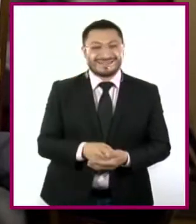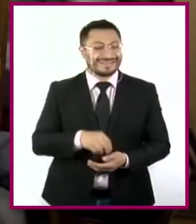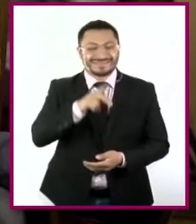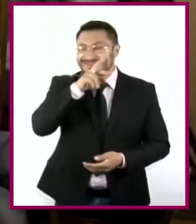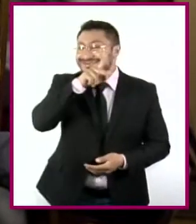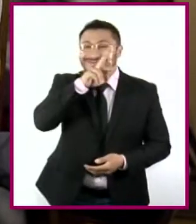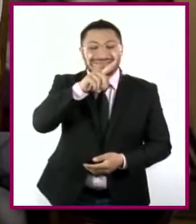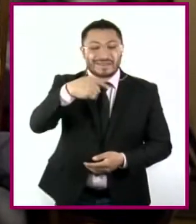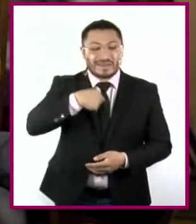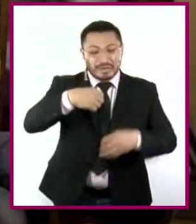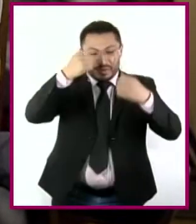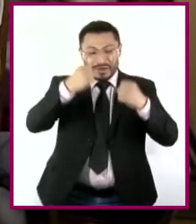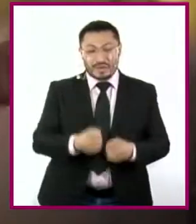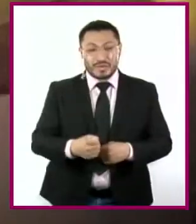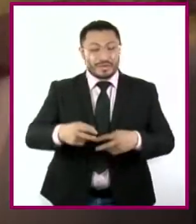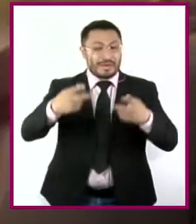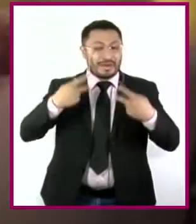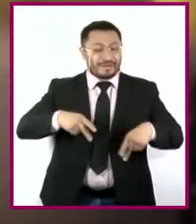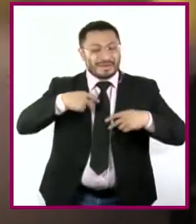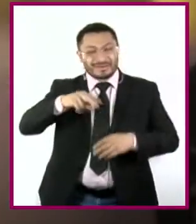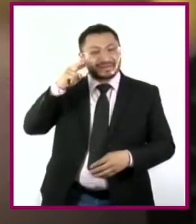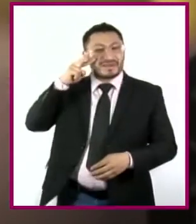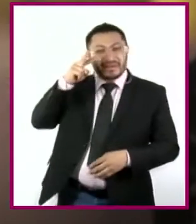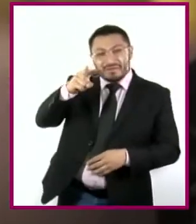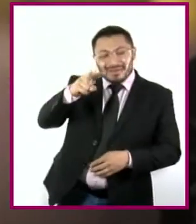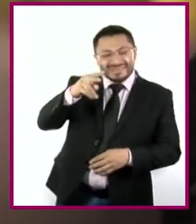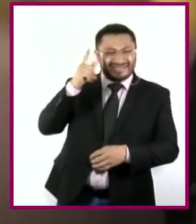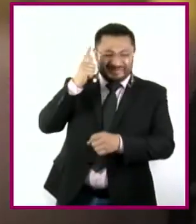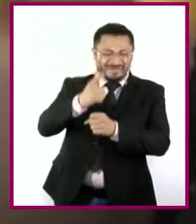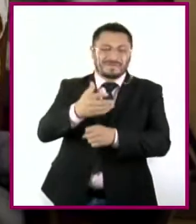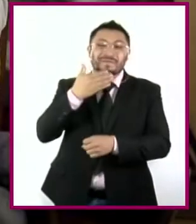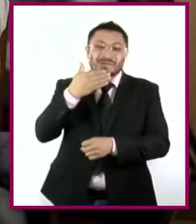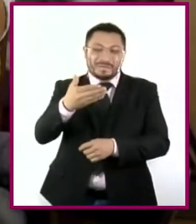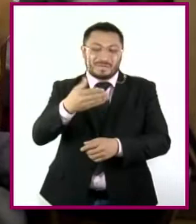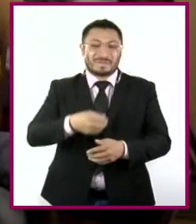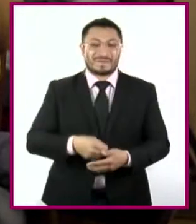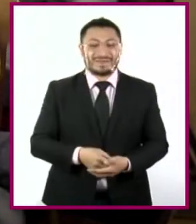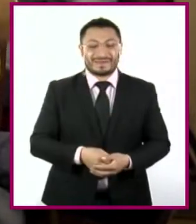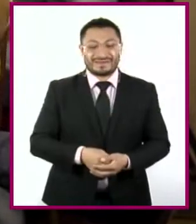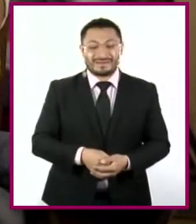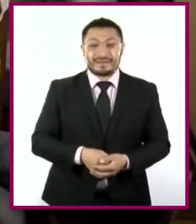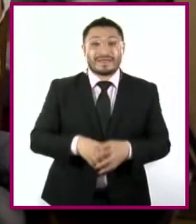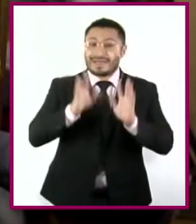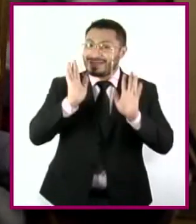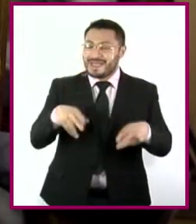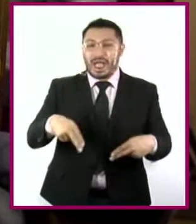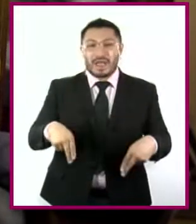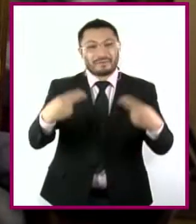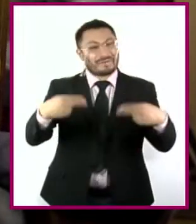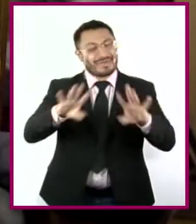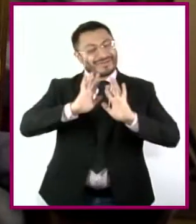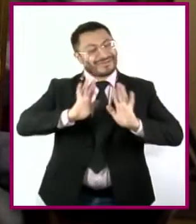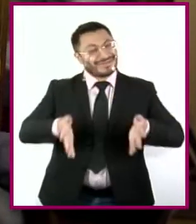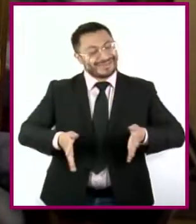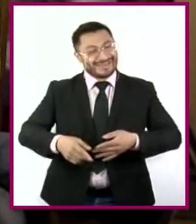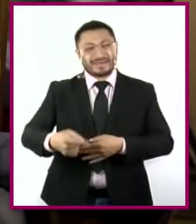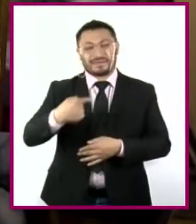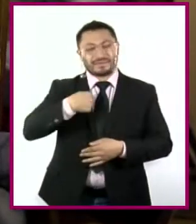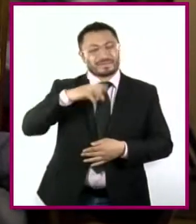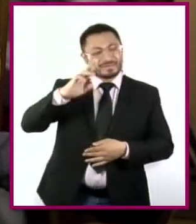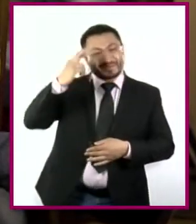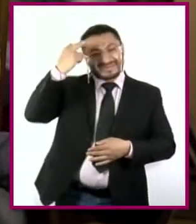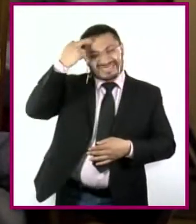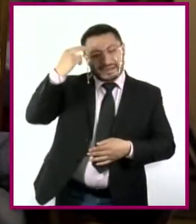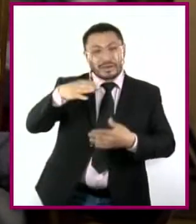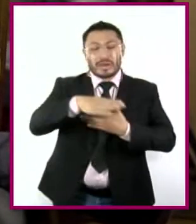Estoy segura de que tus admiradoras no van a notar tus asimetrías. Ya, fuera de broma, a mí me viene a la mente